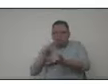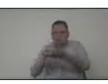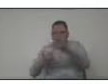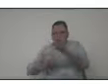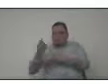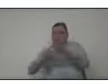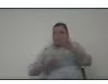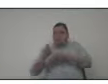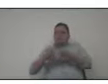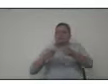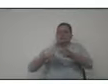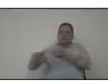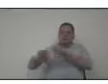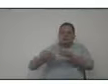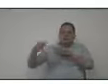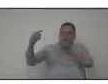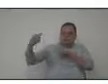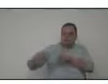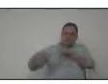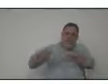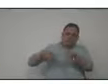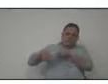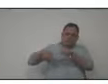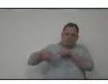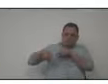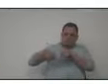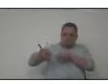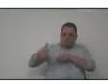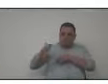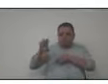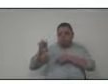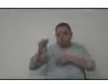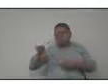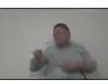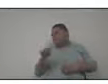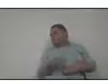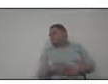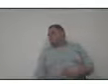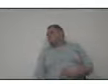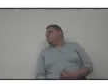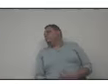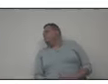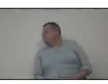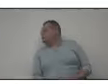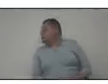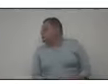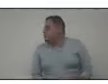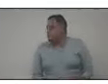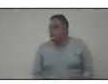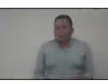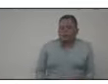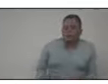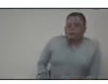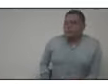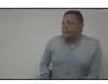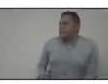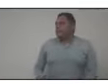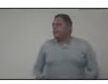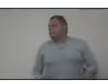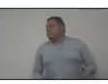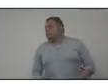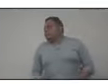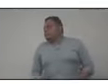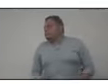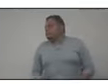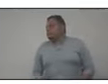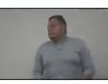mercado con todas nuestras otras EPS que se encuentran en el departamento. Capresoca con